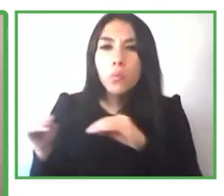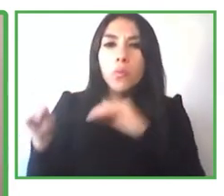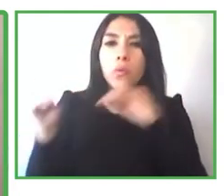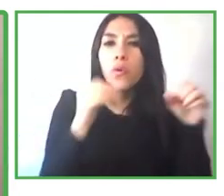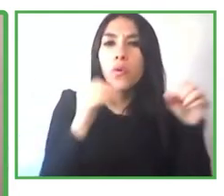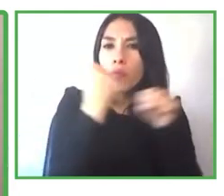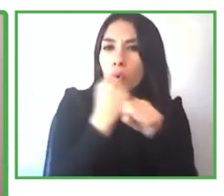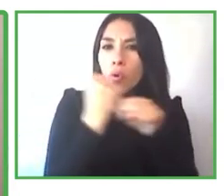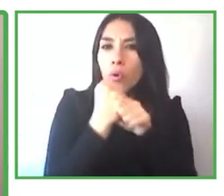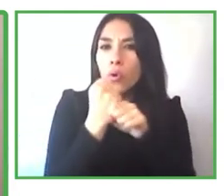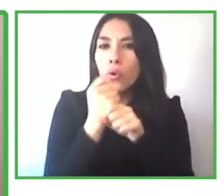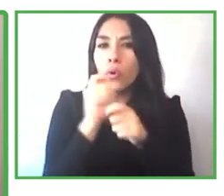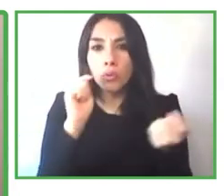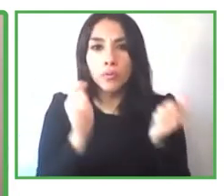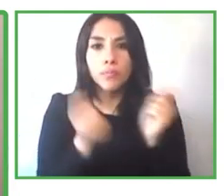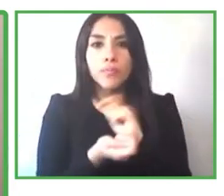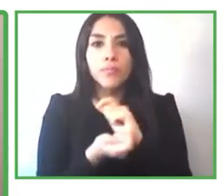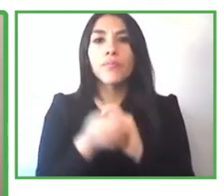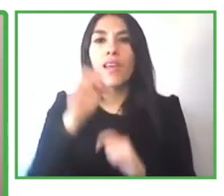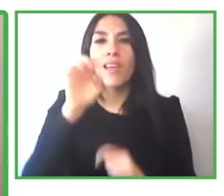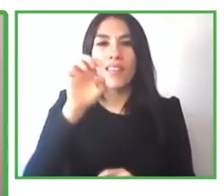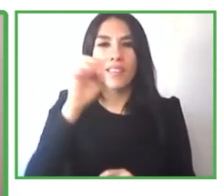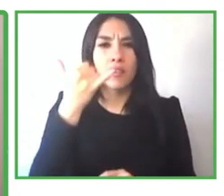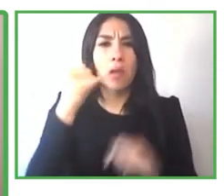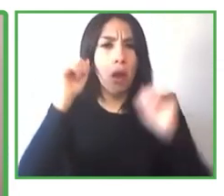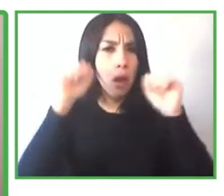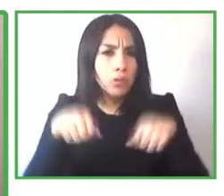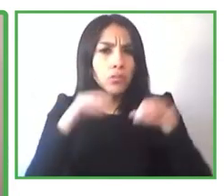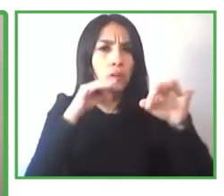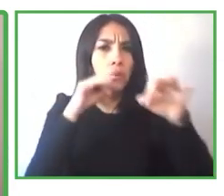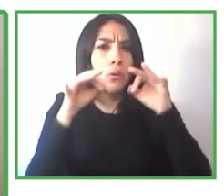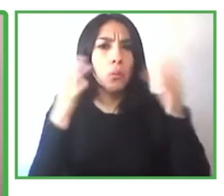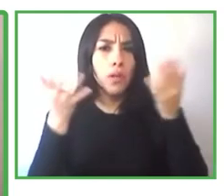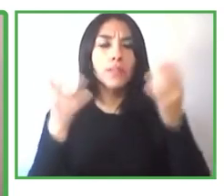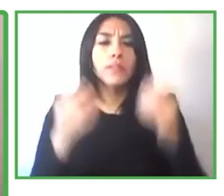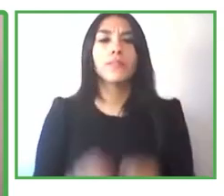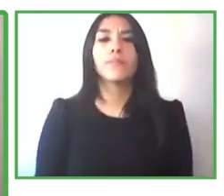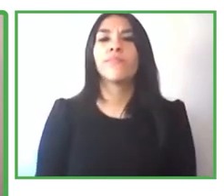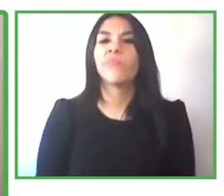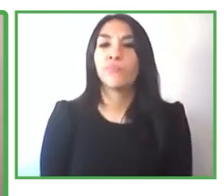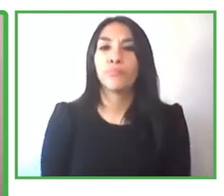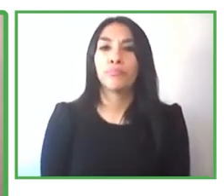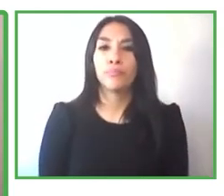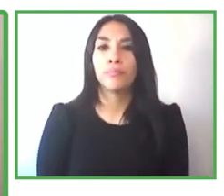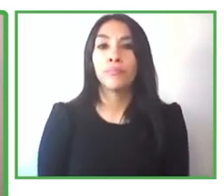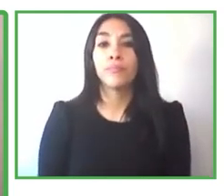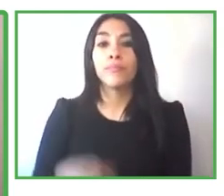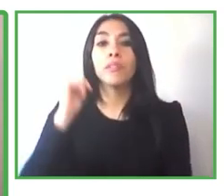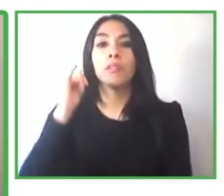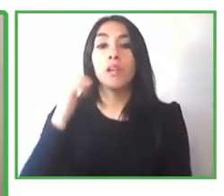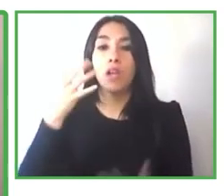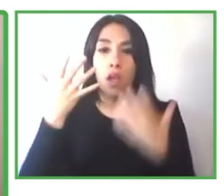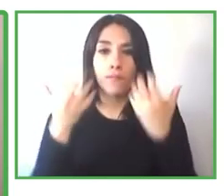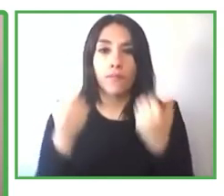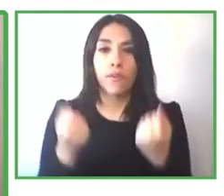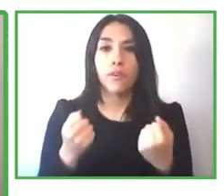de cómo todo eso ha funcionado. Sí, hay 22 temas en el curso y bueno, los he visto todos,